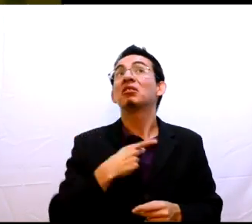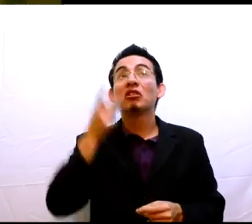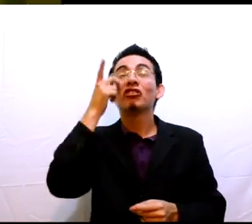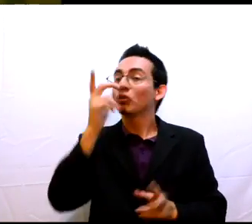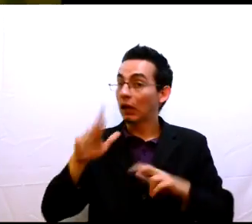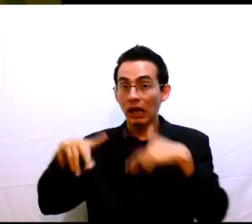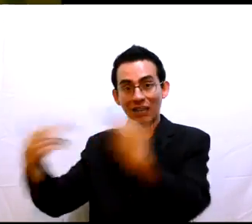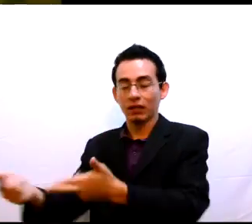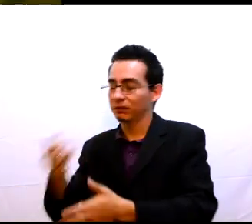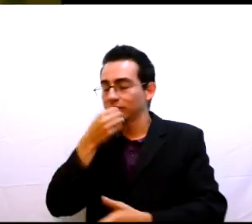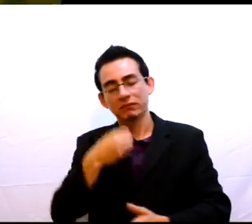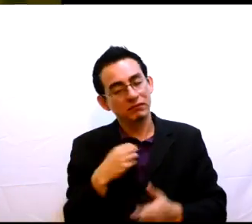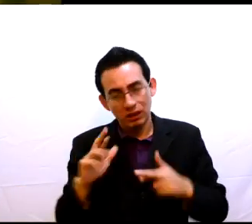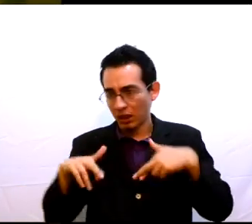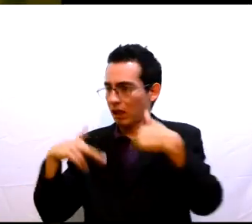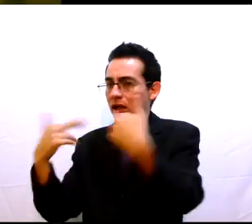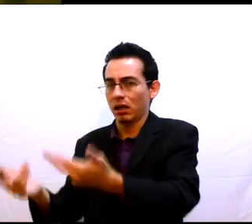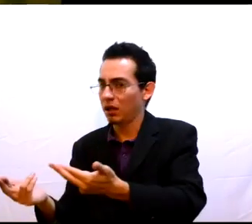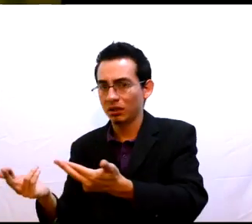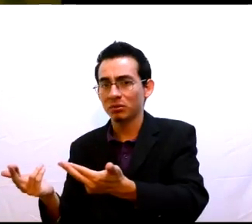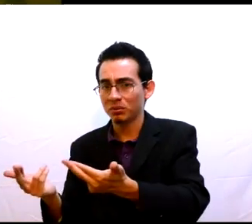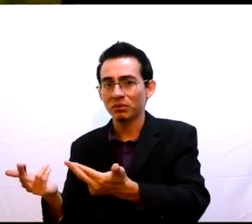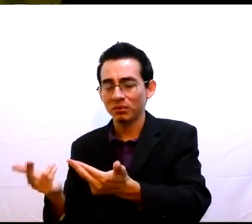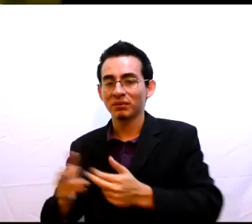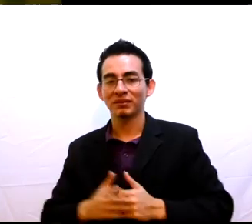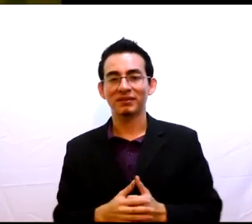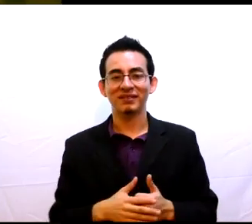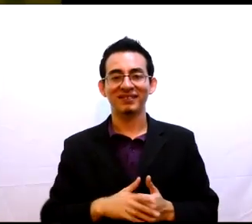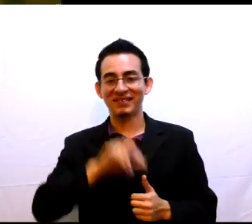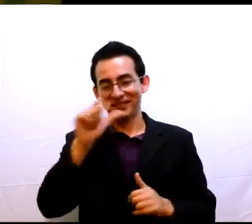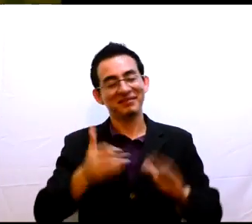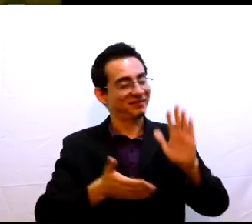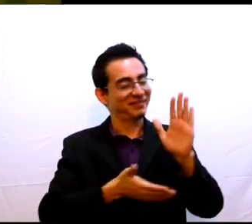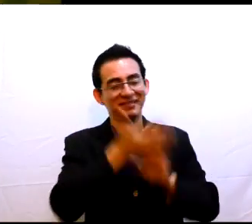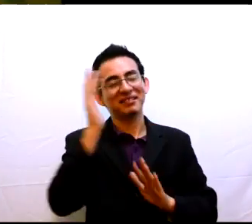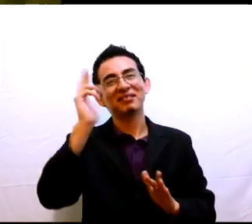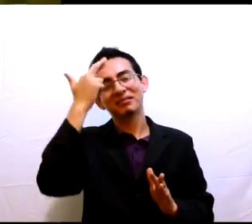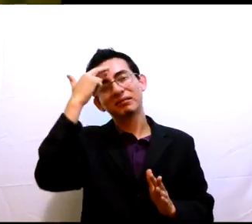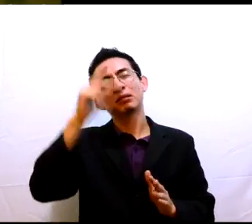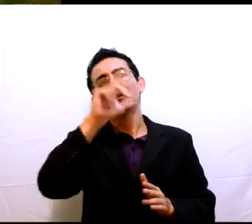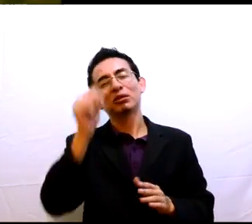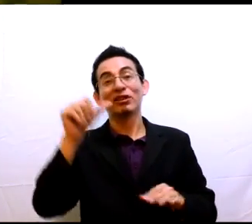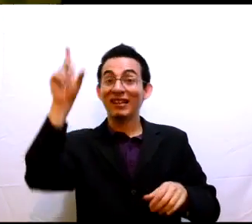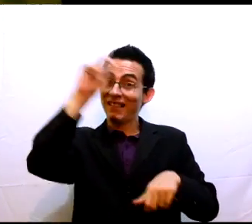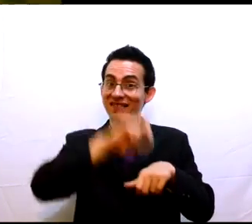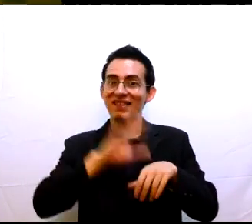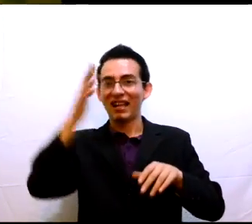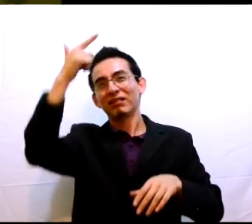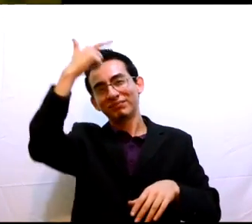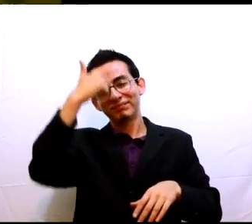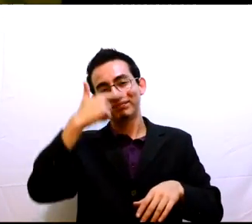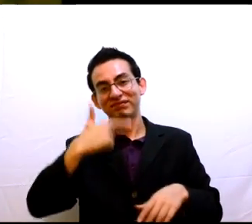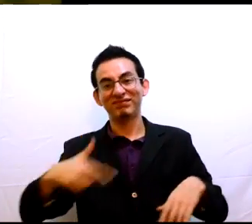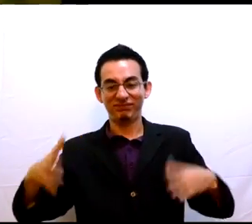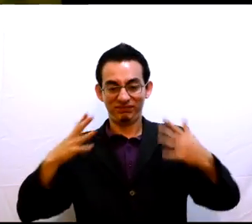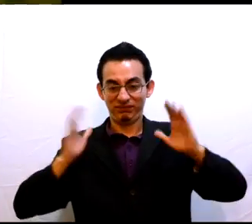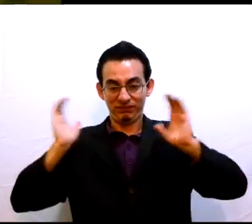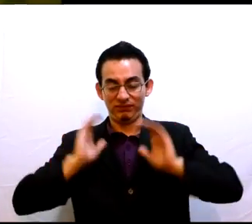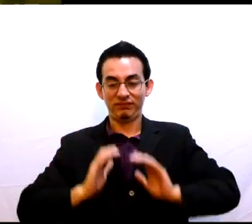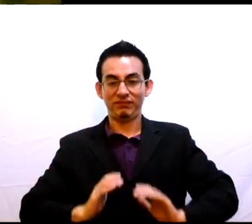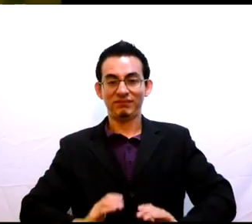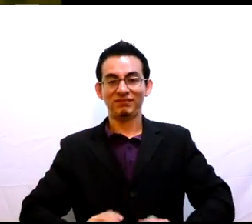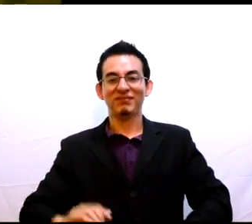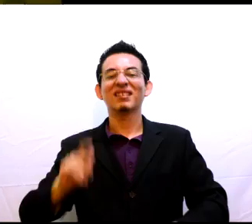se lo regalara y se toma dijiste lo regalo y ya me fui a mi cuarto llegó la graduación y a quién creen que normaron